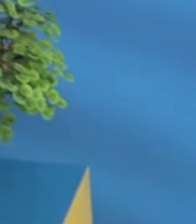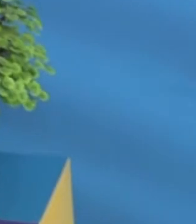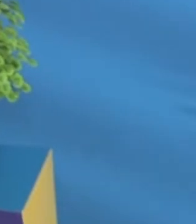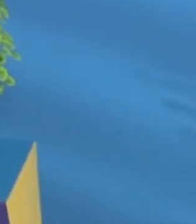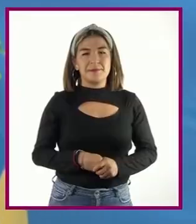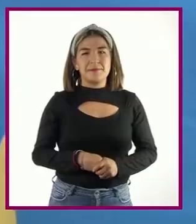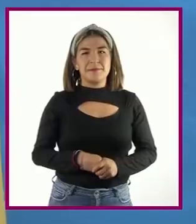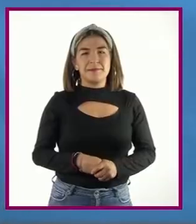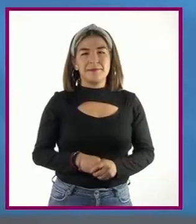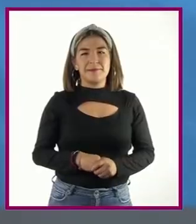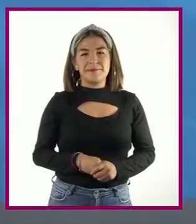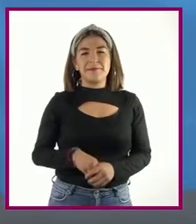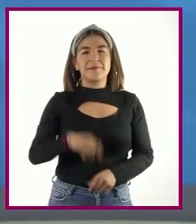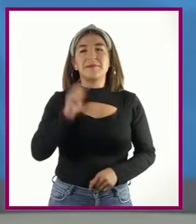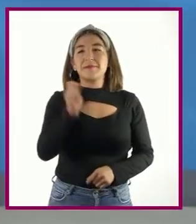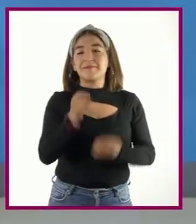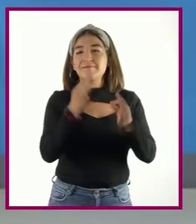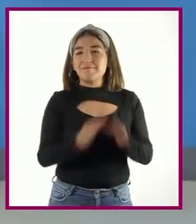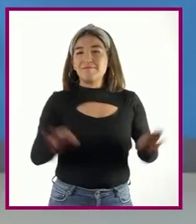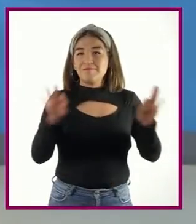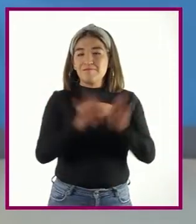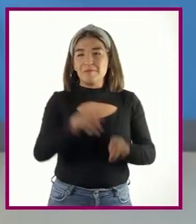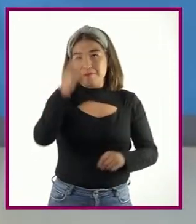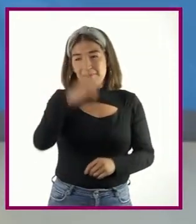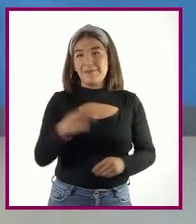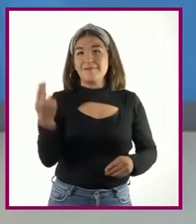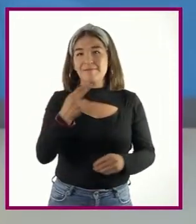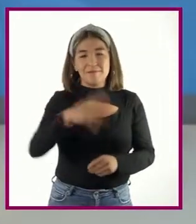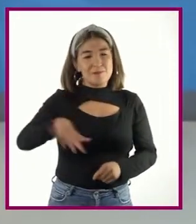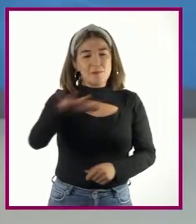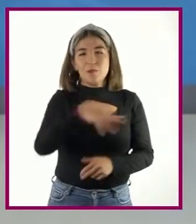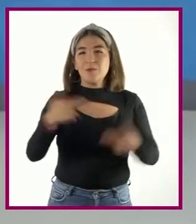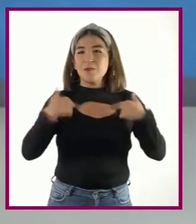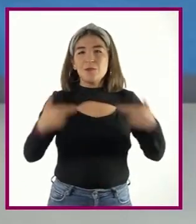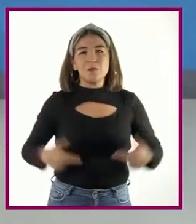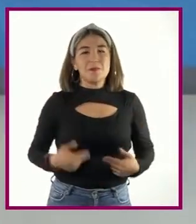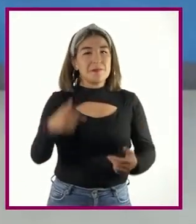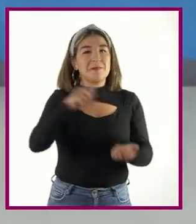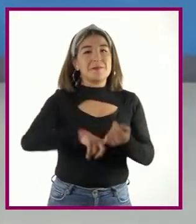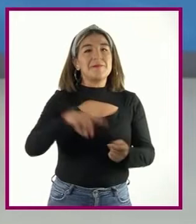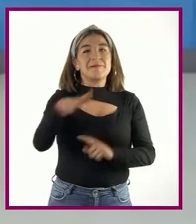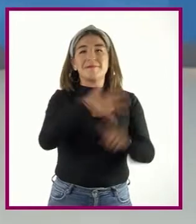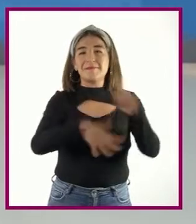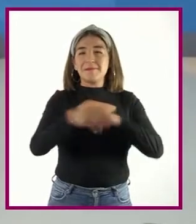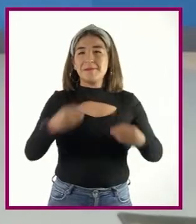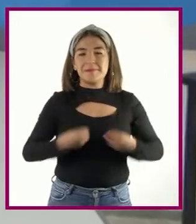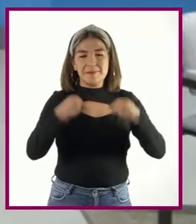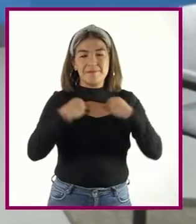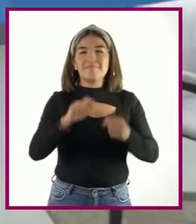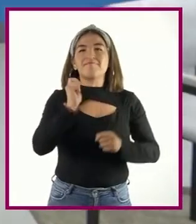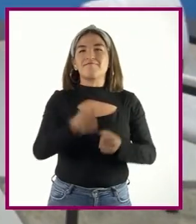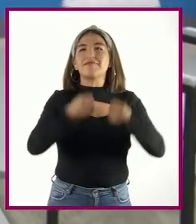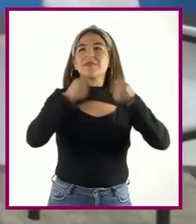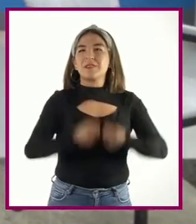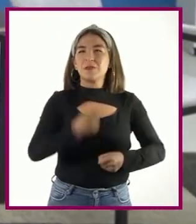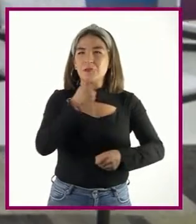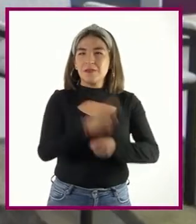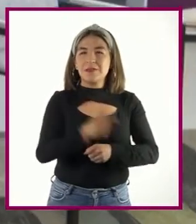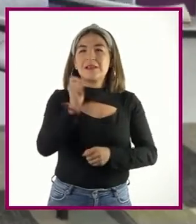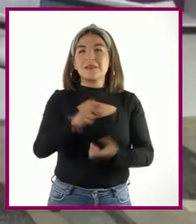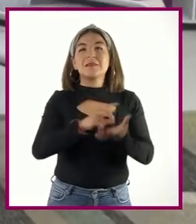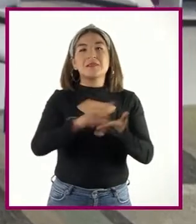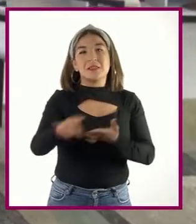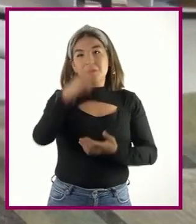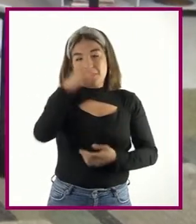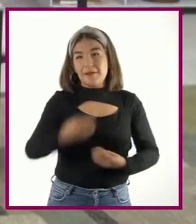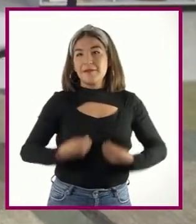Una condición esencial que necesitamos como seres humanos en el entorno en que vivimos es la seguridad, que es definida como el derecho a